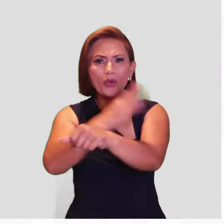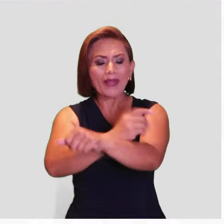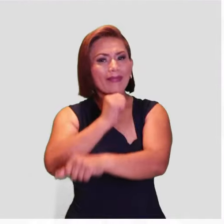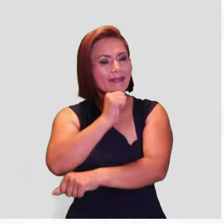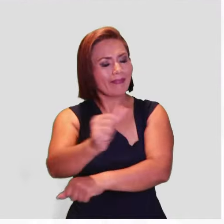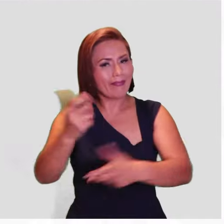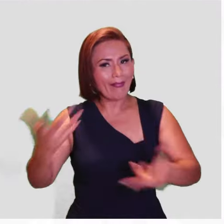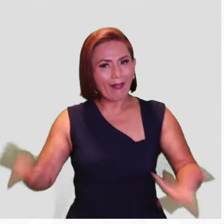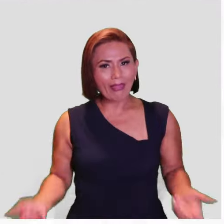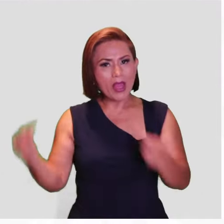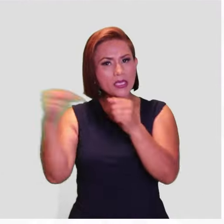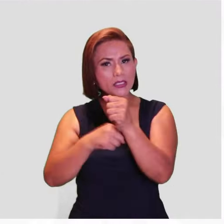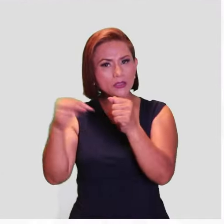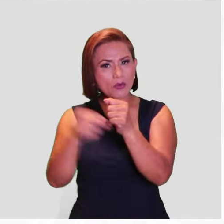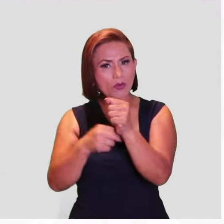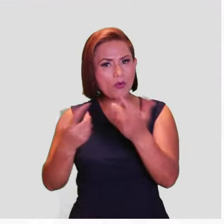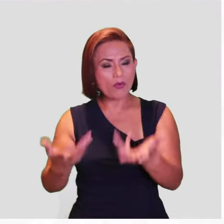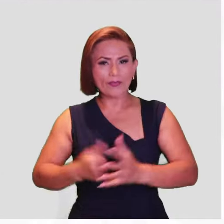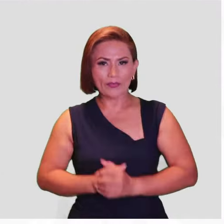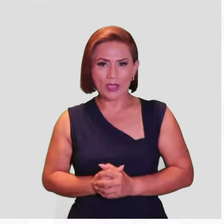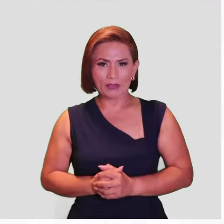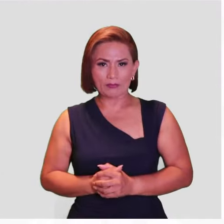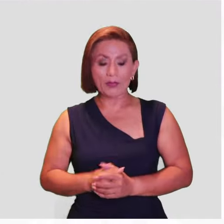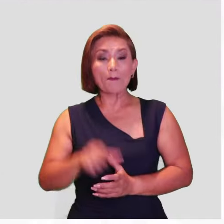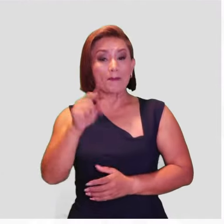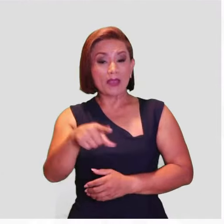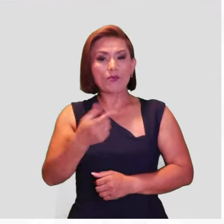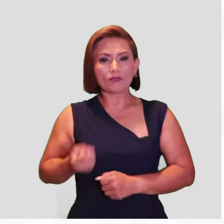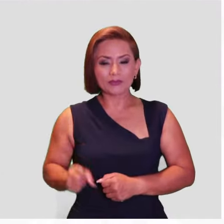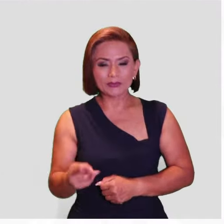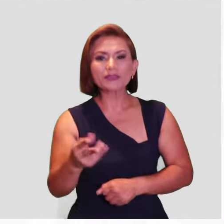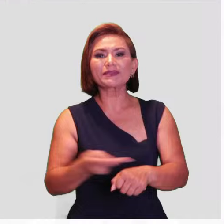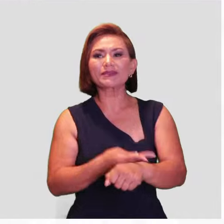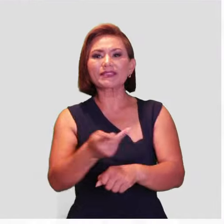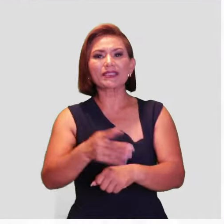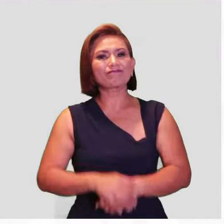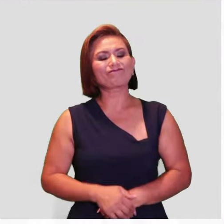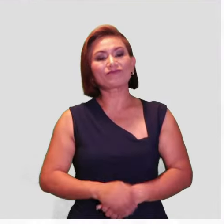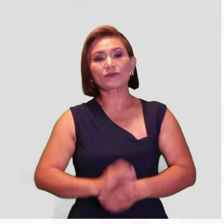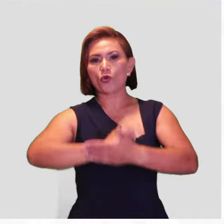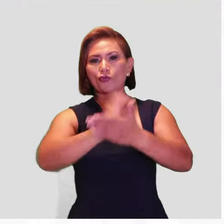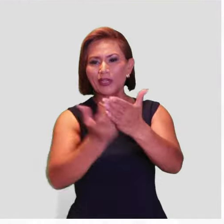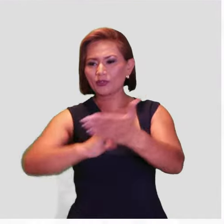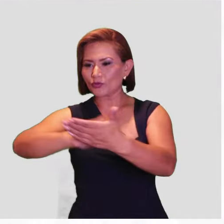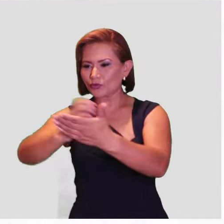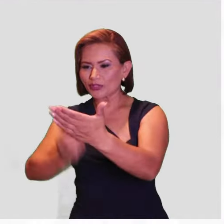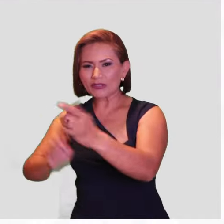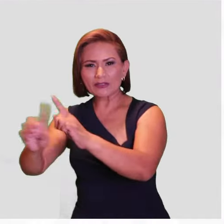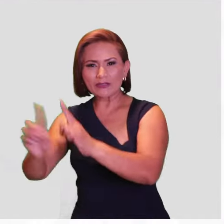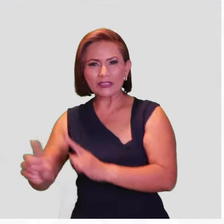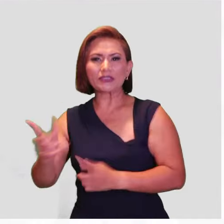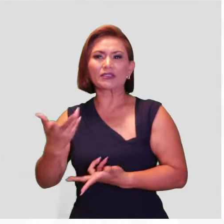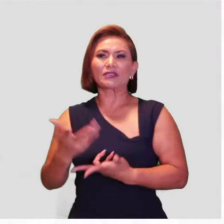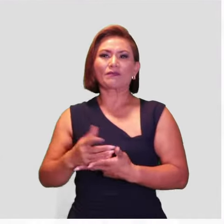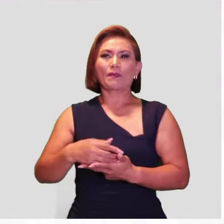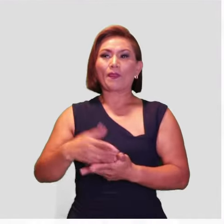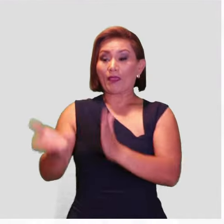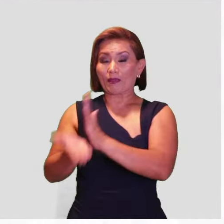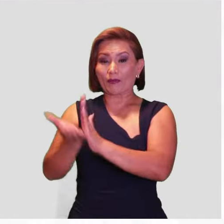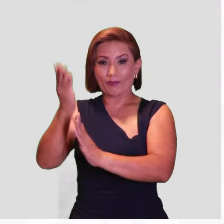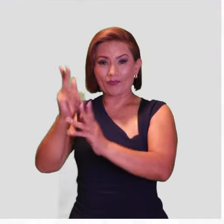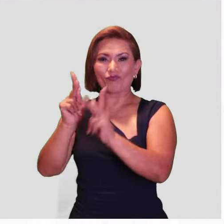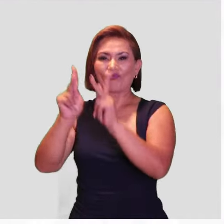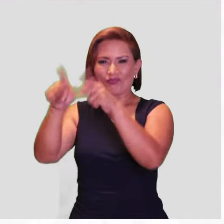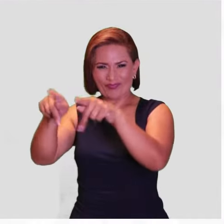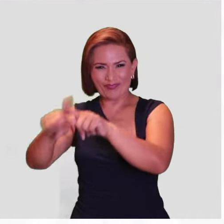de dicha información que tienen sus archivos. También a San Juan le duele la asignación directa en contratos, de prestación de servicios y obra pública, como recolección